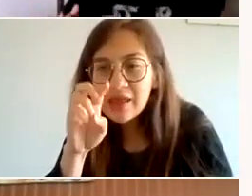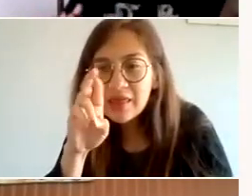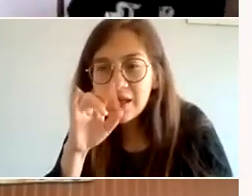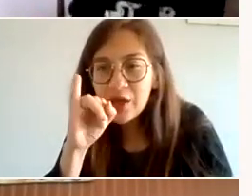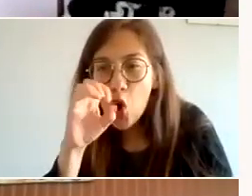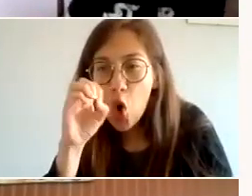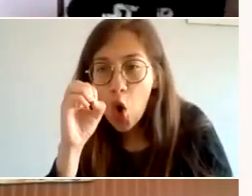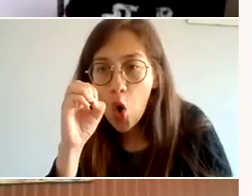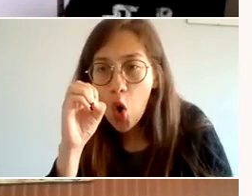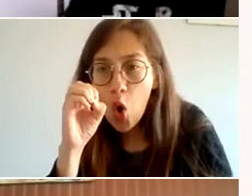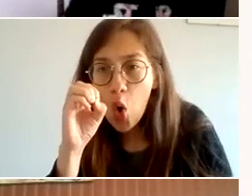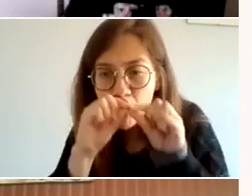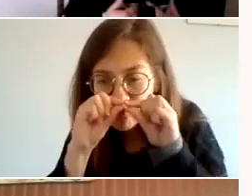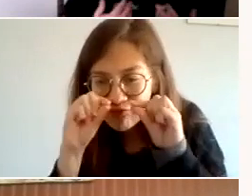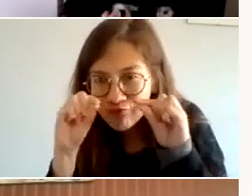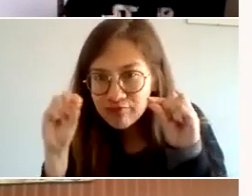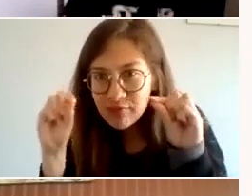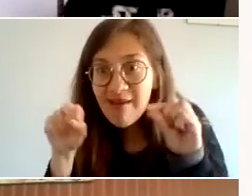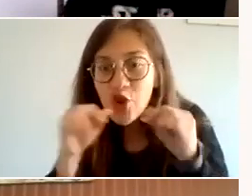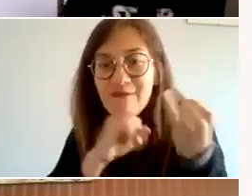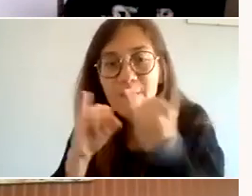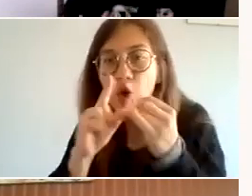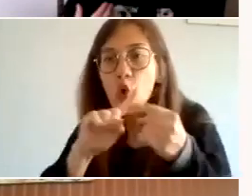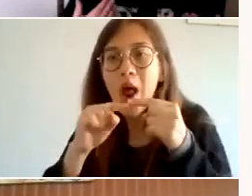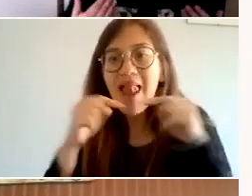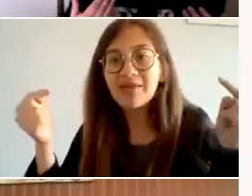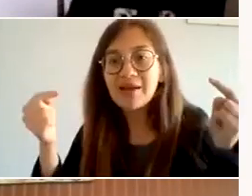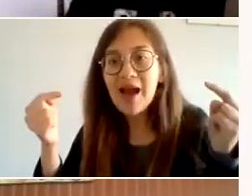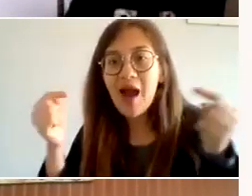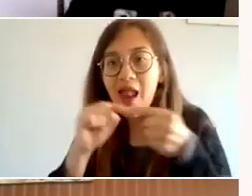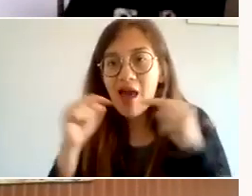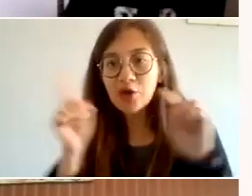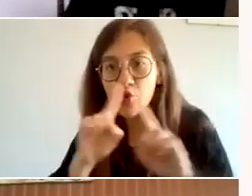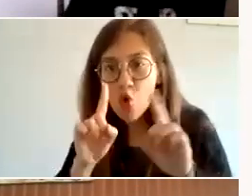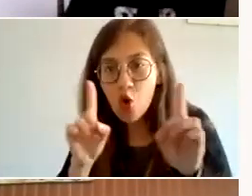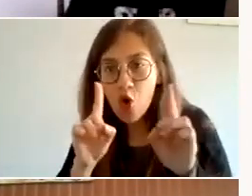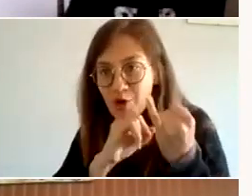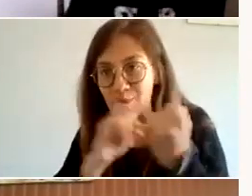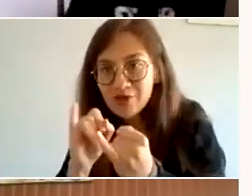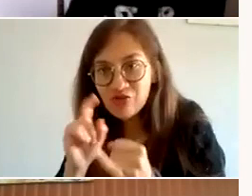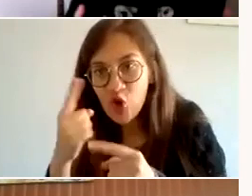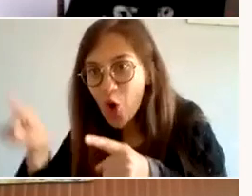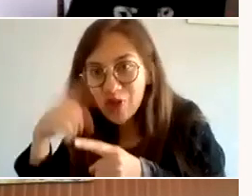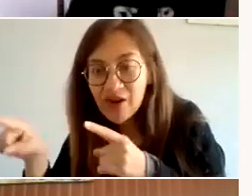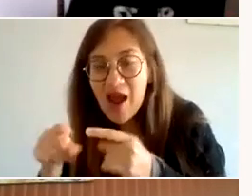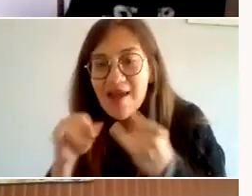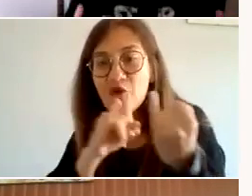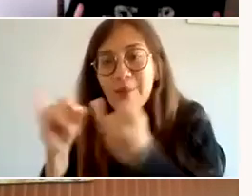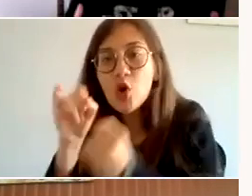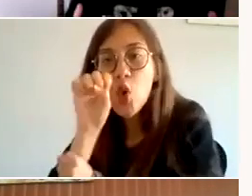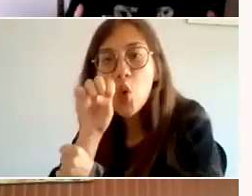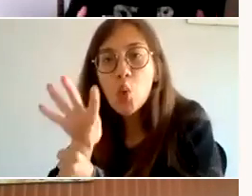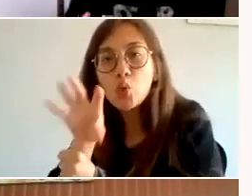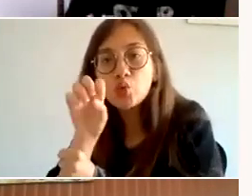evolucionando, naturalmente ahora es tan transparente para nosotros que podemos tener acceso a esta red sin